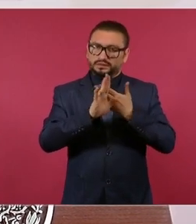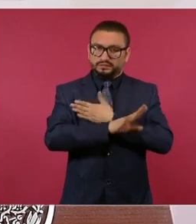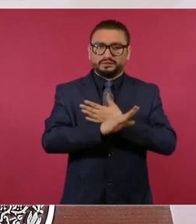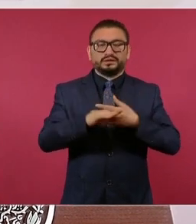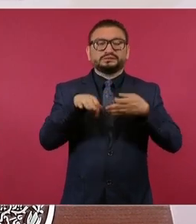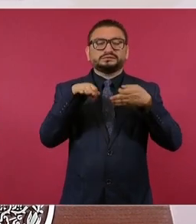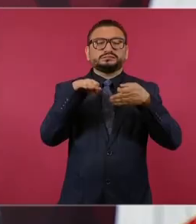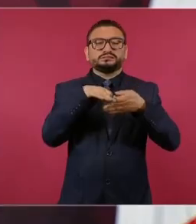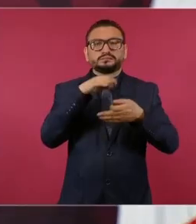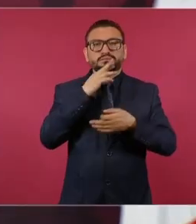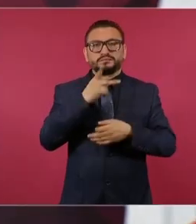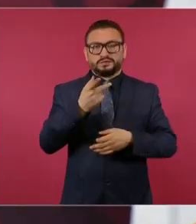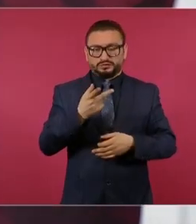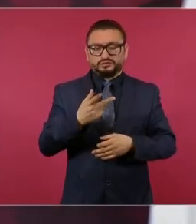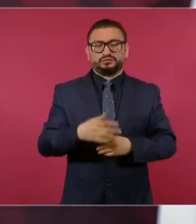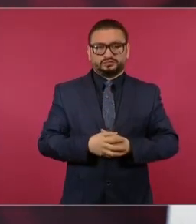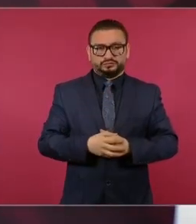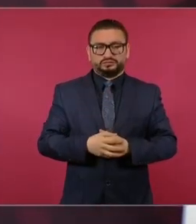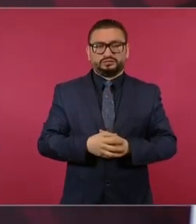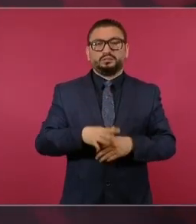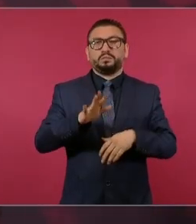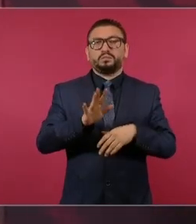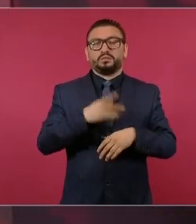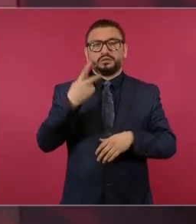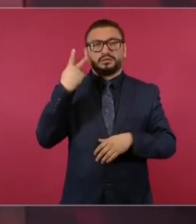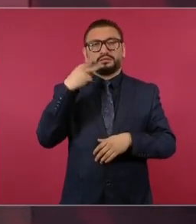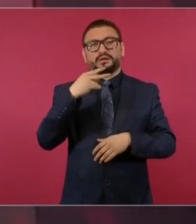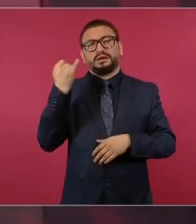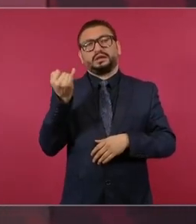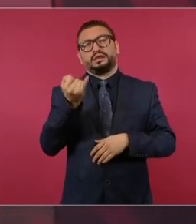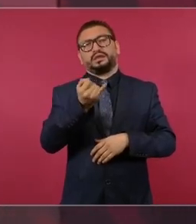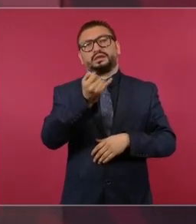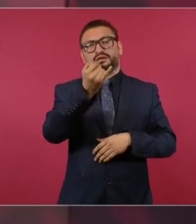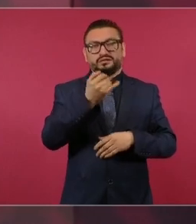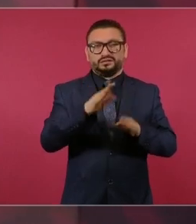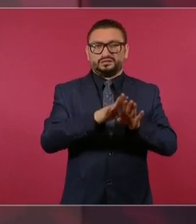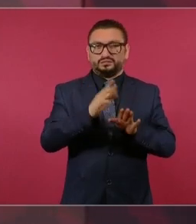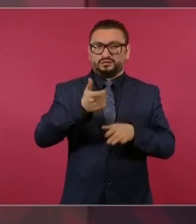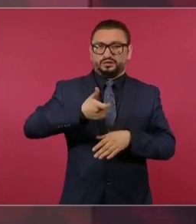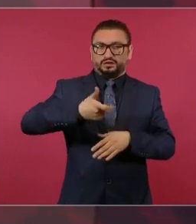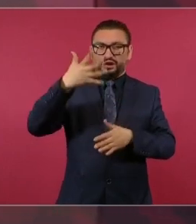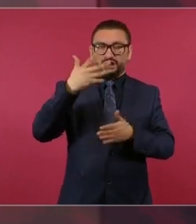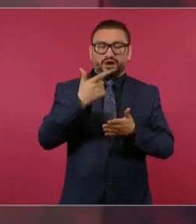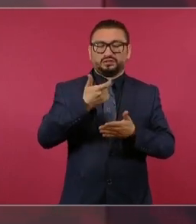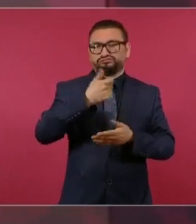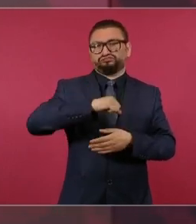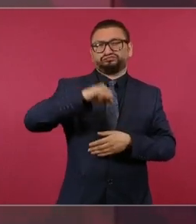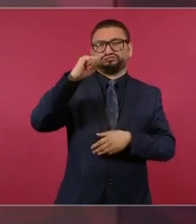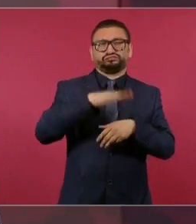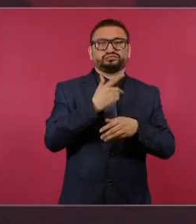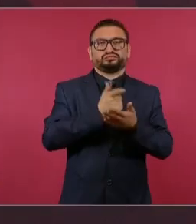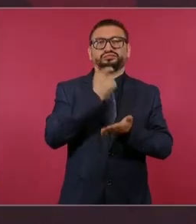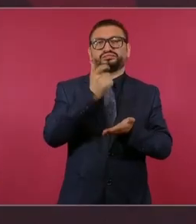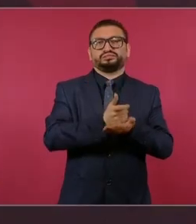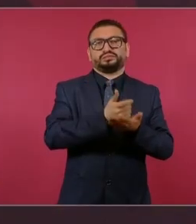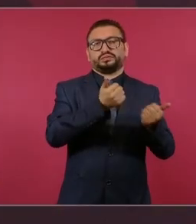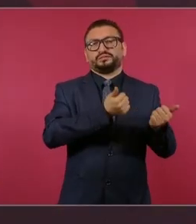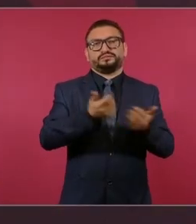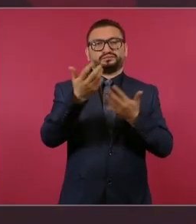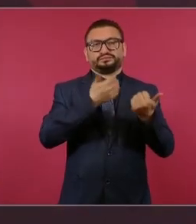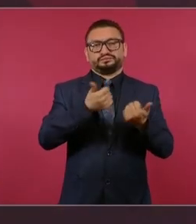que significa mayor incremento por el pago de fletes. Ahora lo estamos